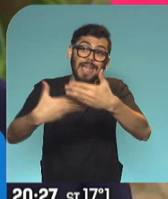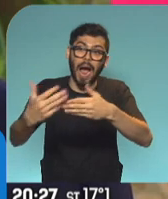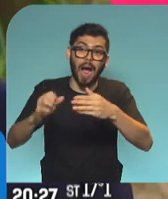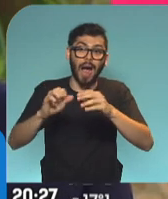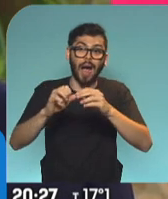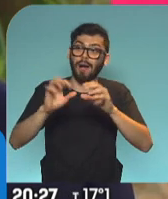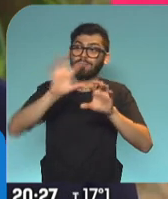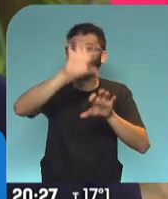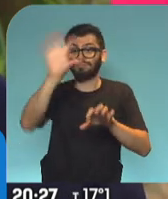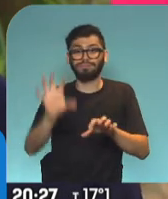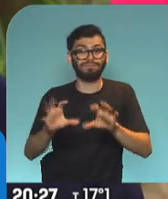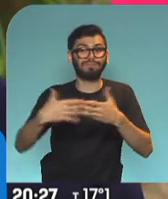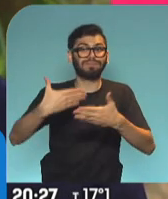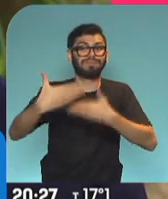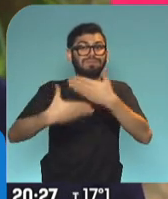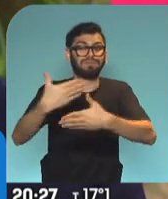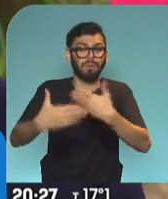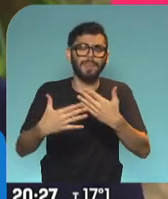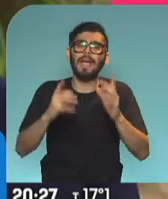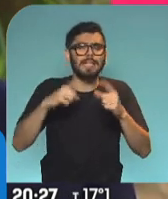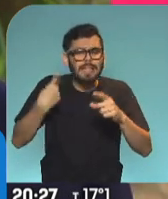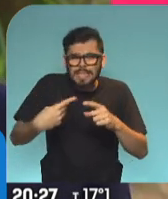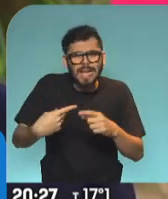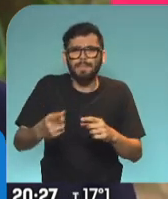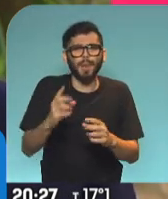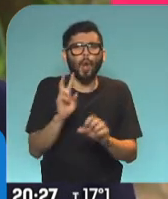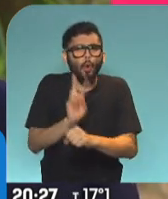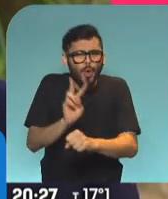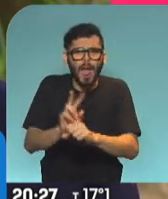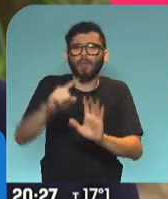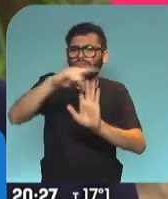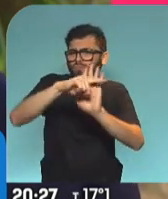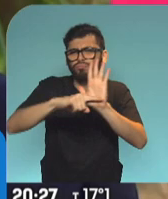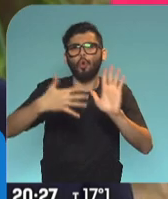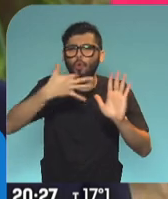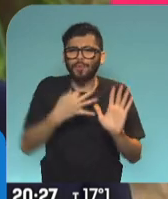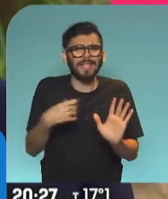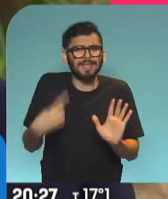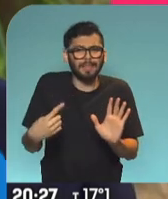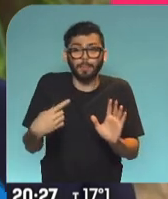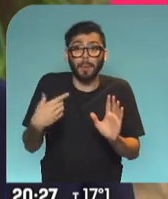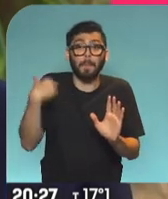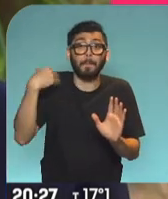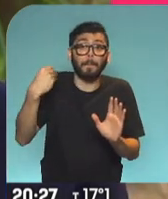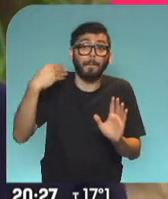país y nos permita volver, reitero, siempre con los cuidados, con los protocolos correspondientes a una normalidad en el verano.